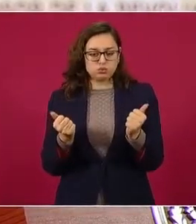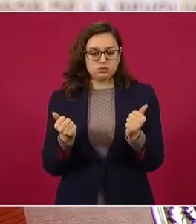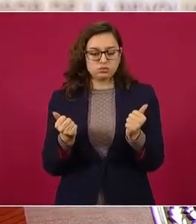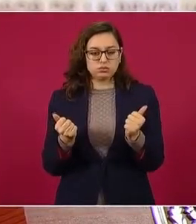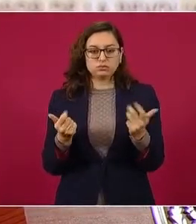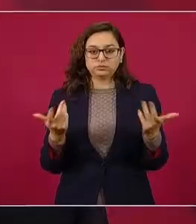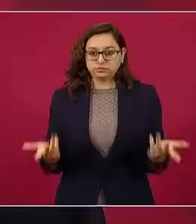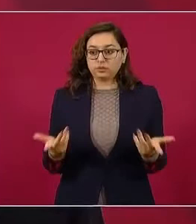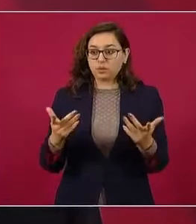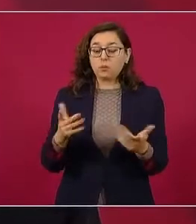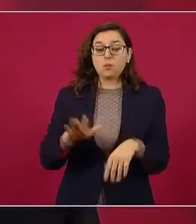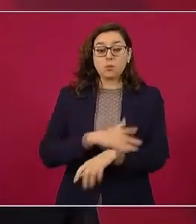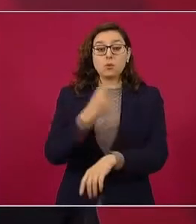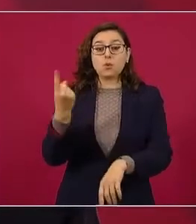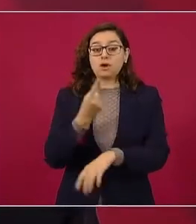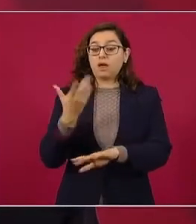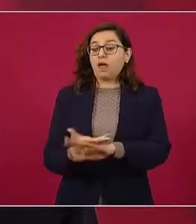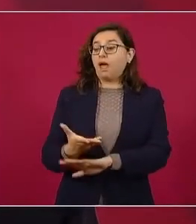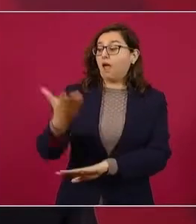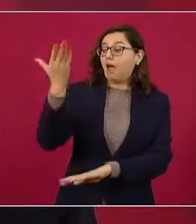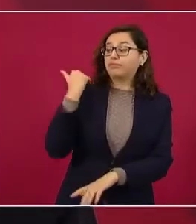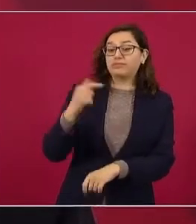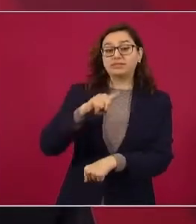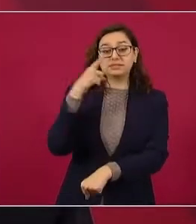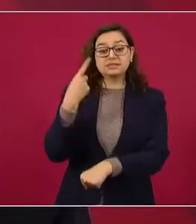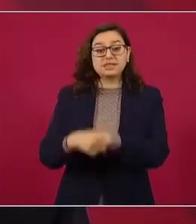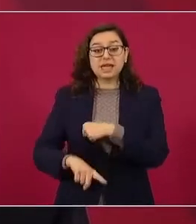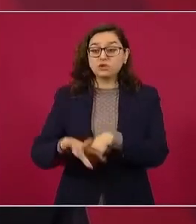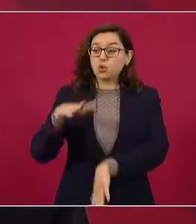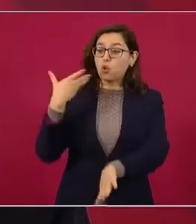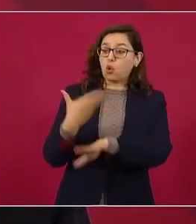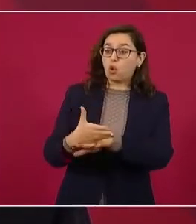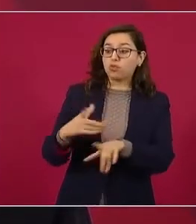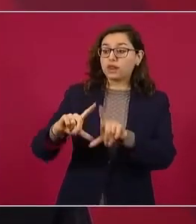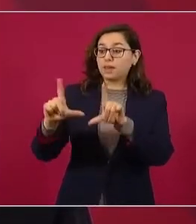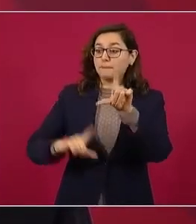a la nación, al pueblo de México.